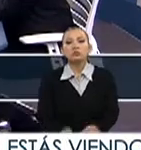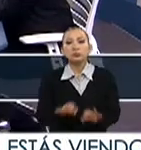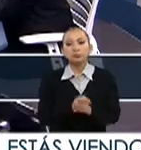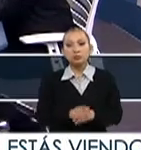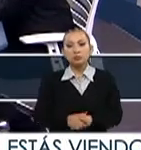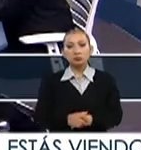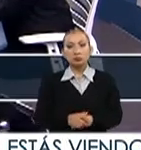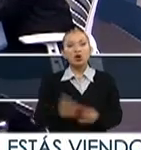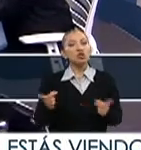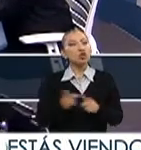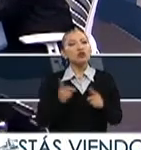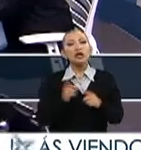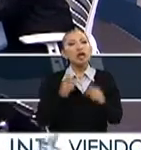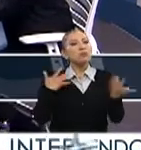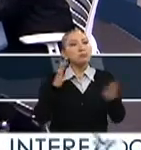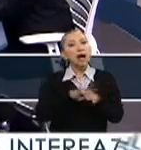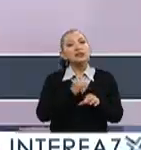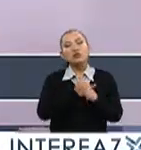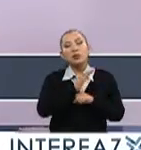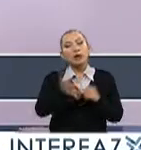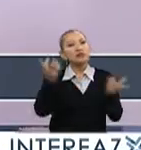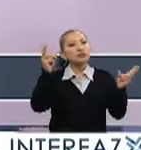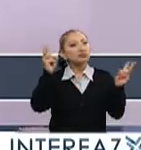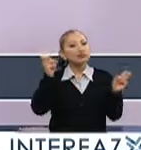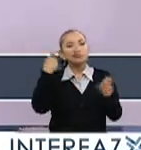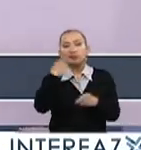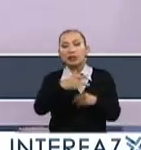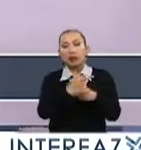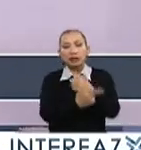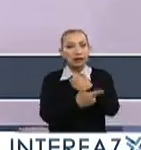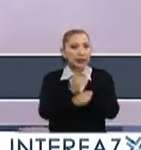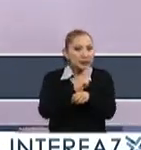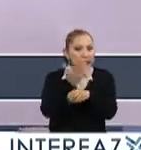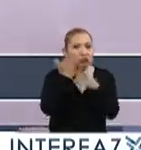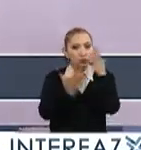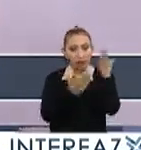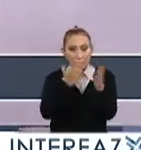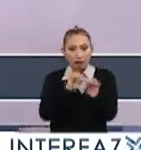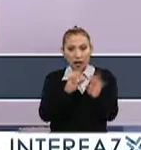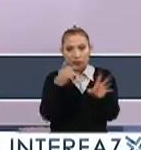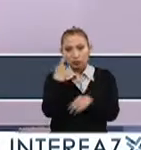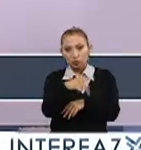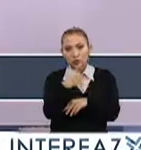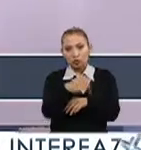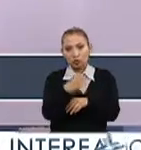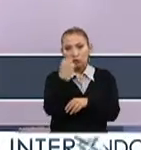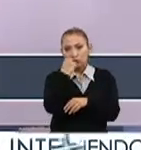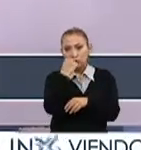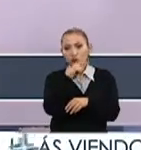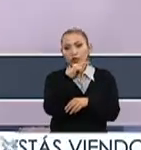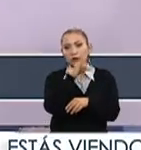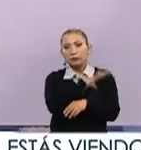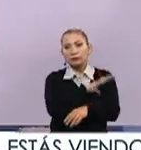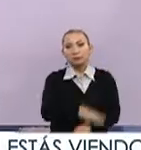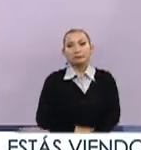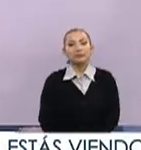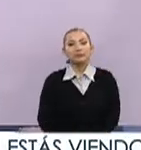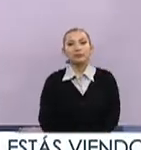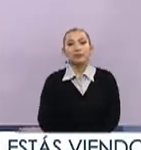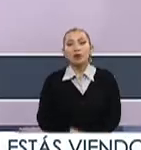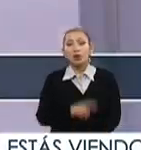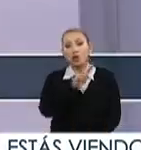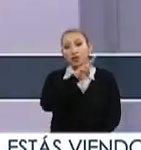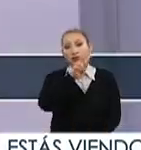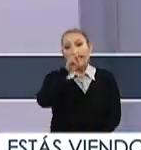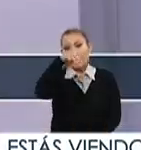bien. Pues, ¿dónde pueden conseguir más información sobre la carrera y también, obviamente, sobre la nutrición en general? La